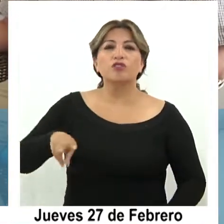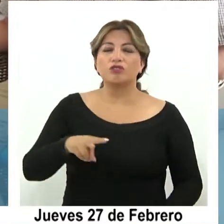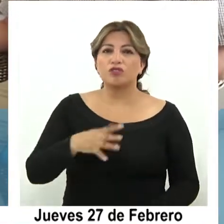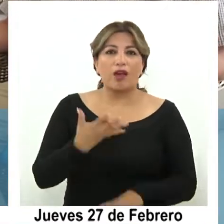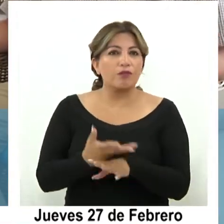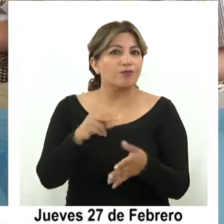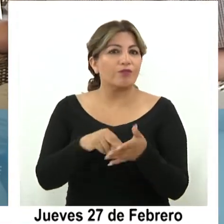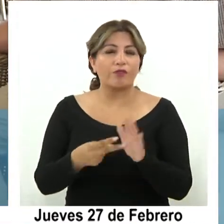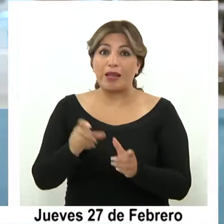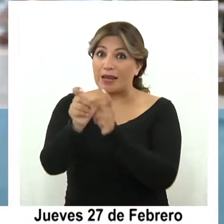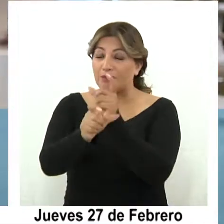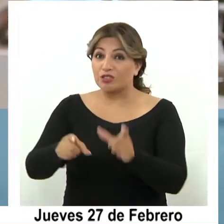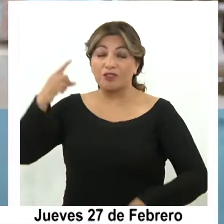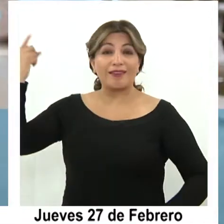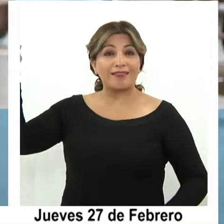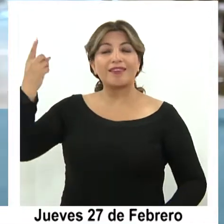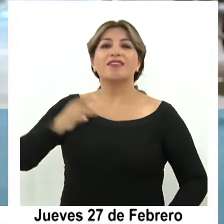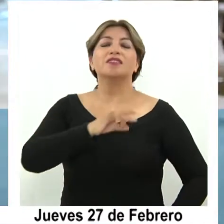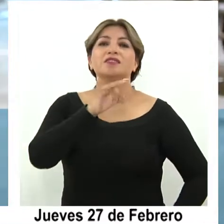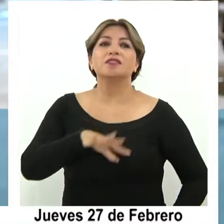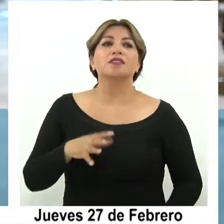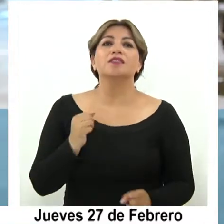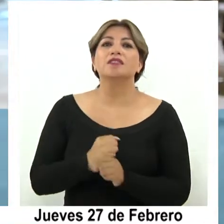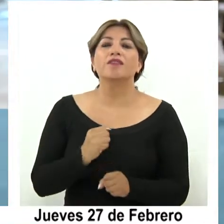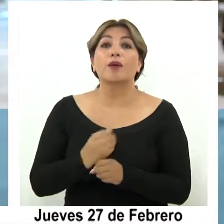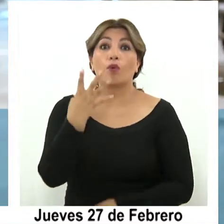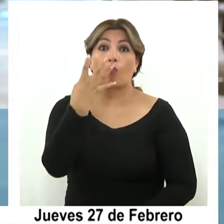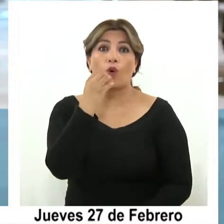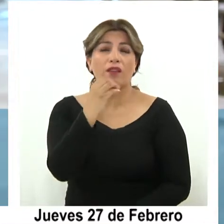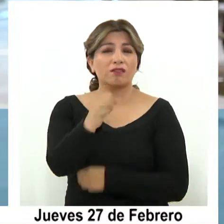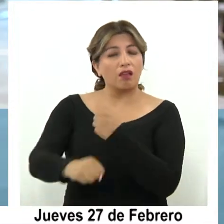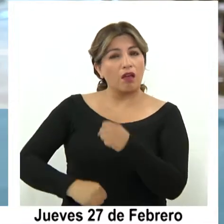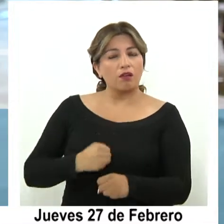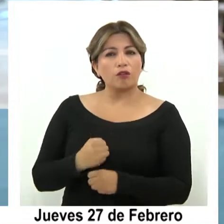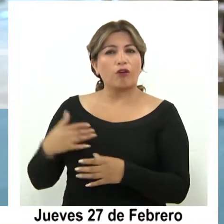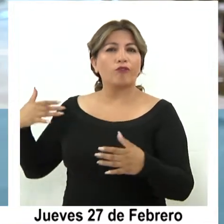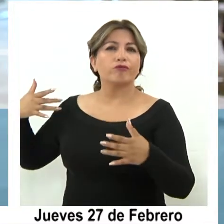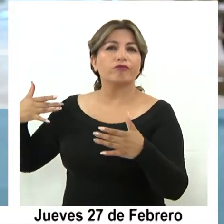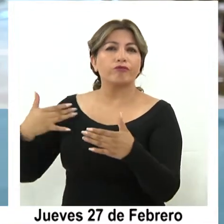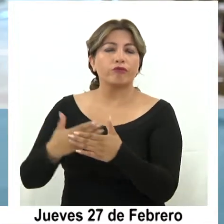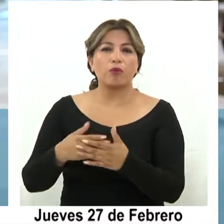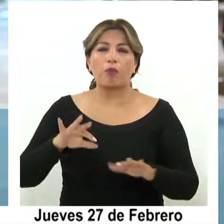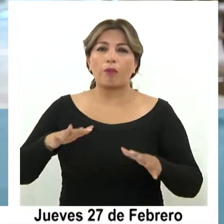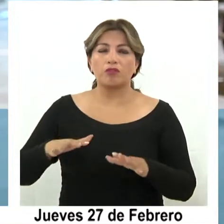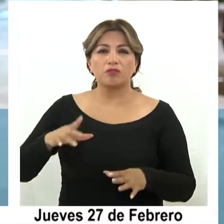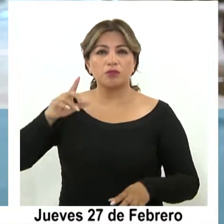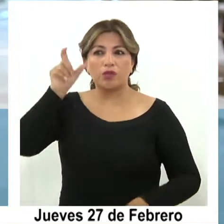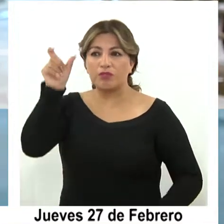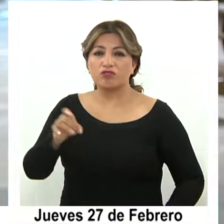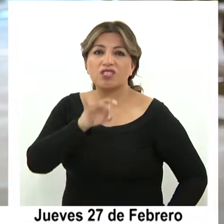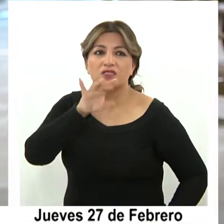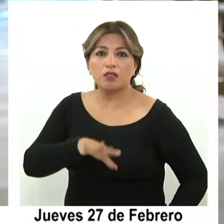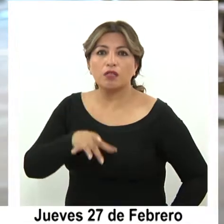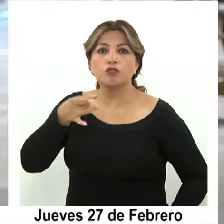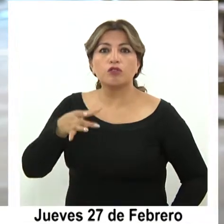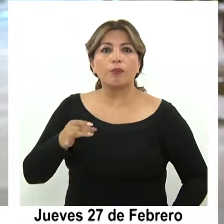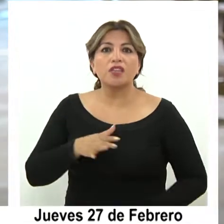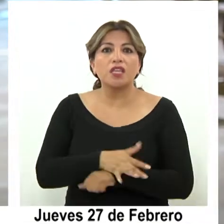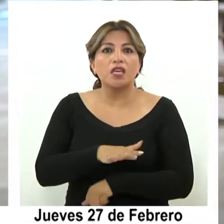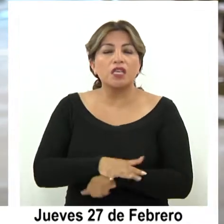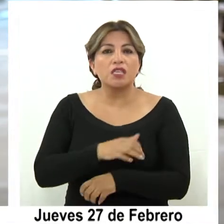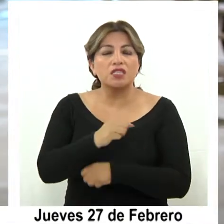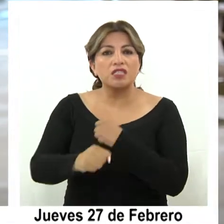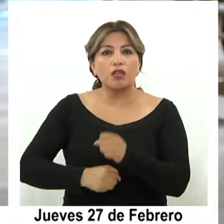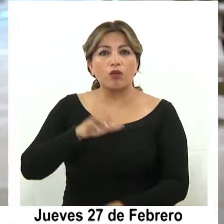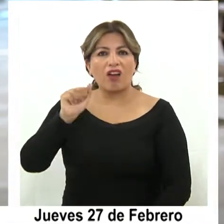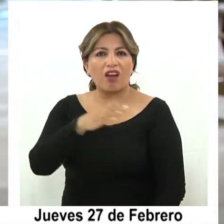nosotros tenemos un drama, las personas en general en Chile trabajamos 40 años y nos encontramos con que en promedio un chileno tiene solamente